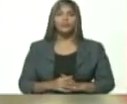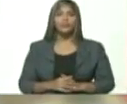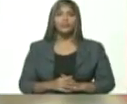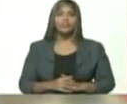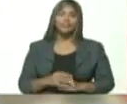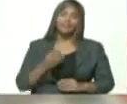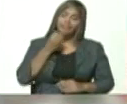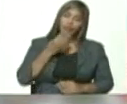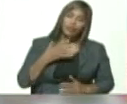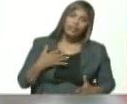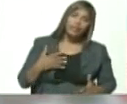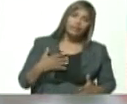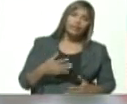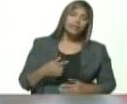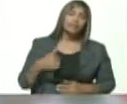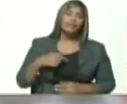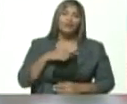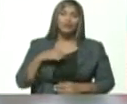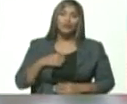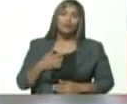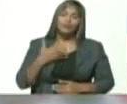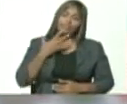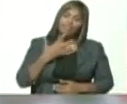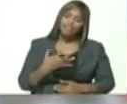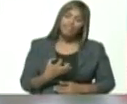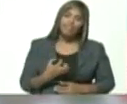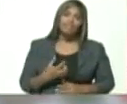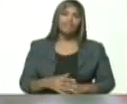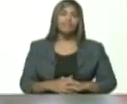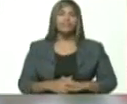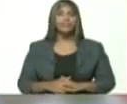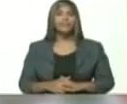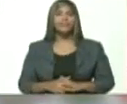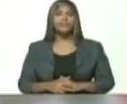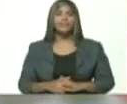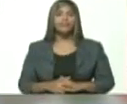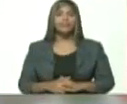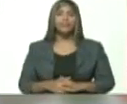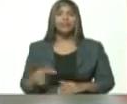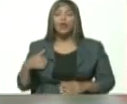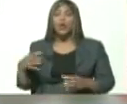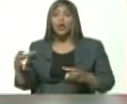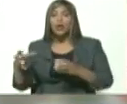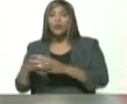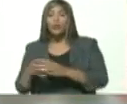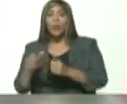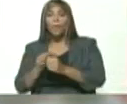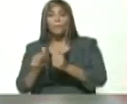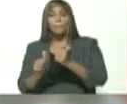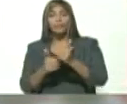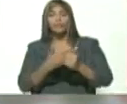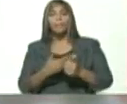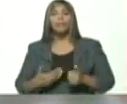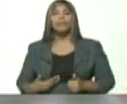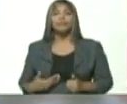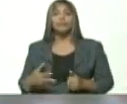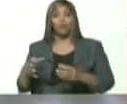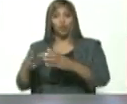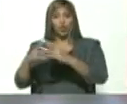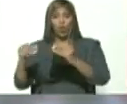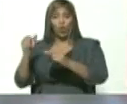bueno, nos dejó un vacío. Y hemos hecho la reunión con la vicepresidencia, con todo su equipo de